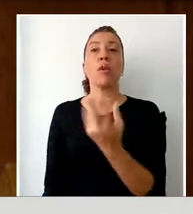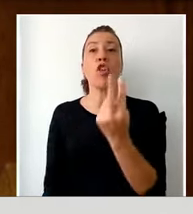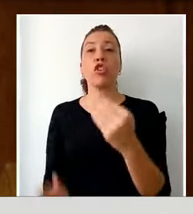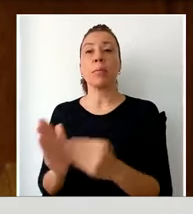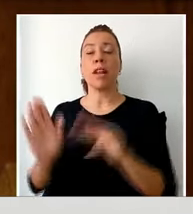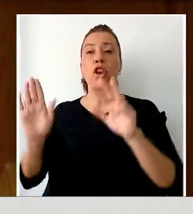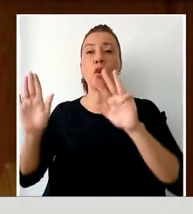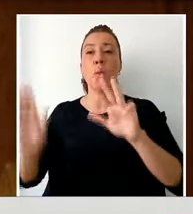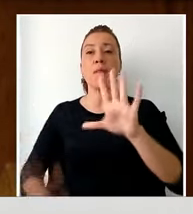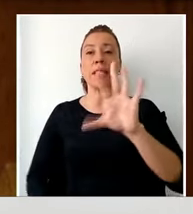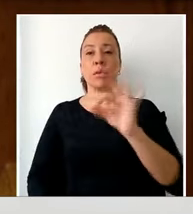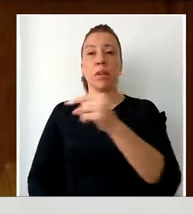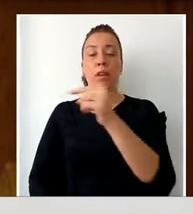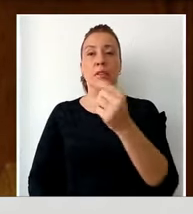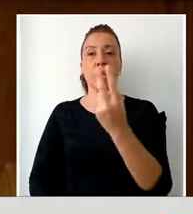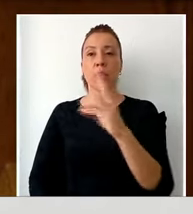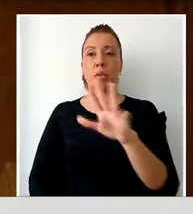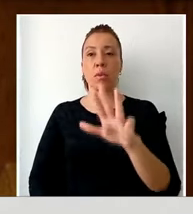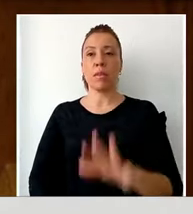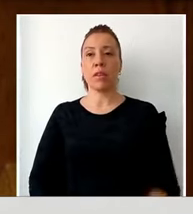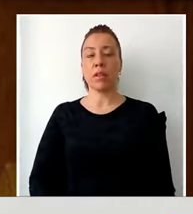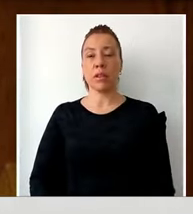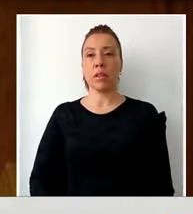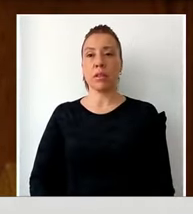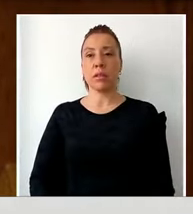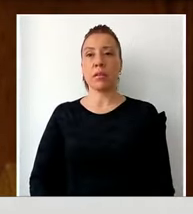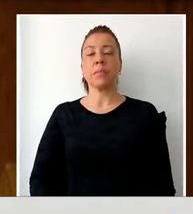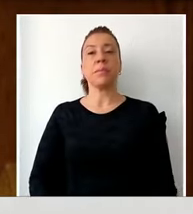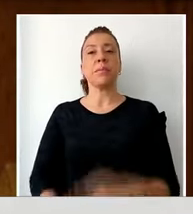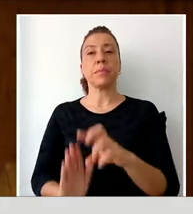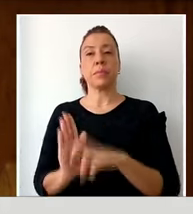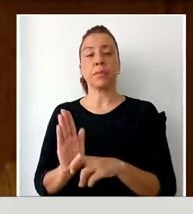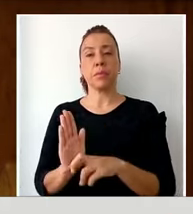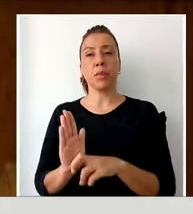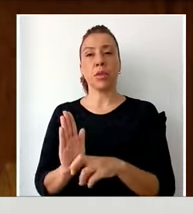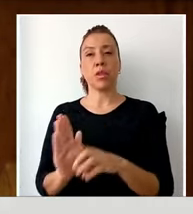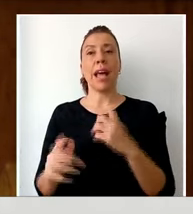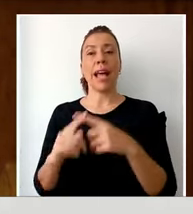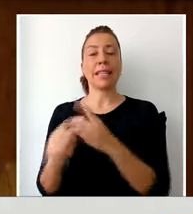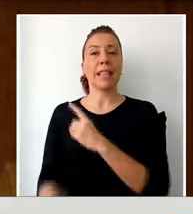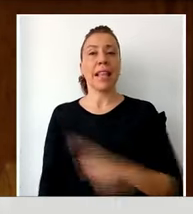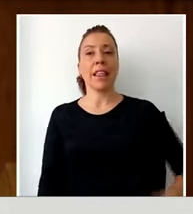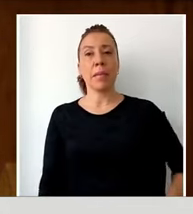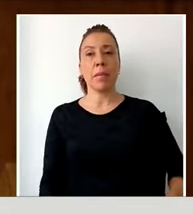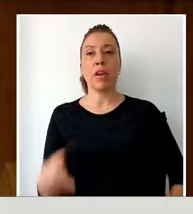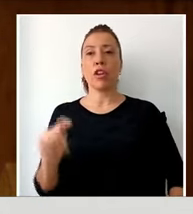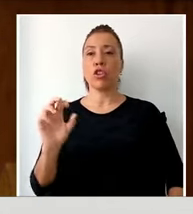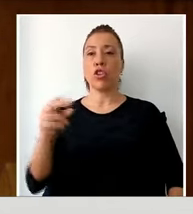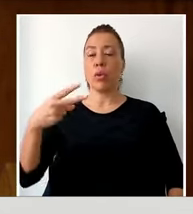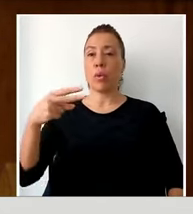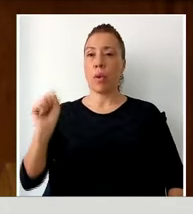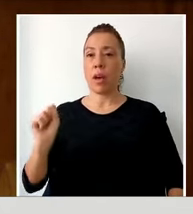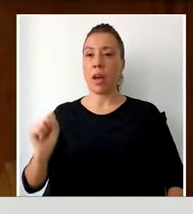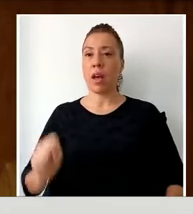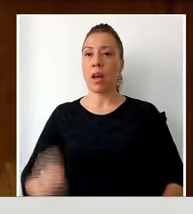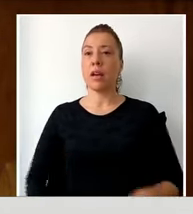12.950-29 moción de los exdiputados Jaime Toa González y Sebastián Chase del Bianchi